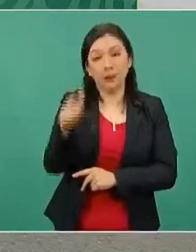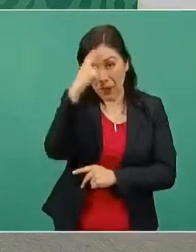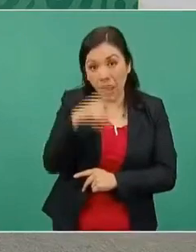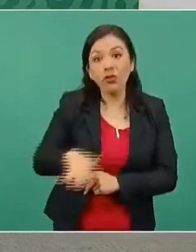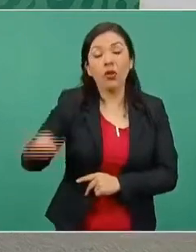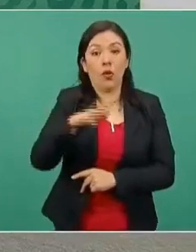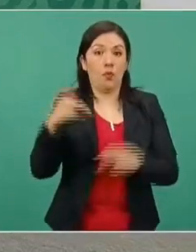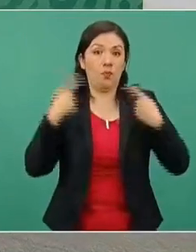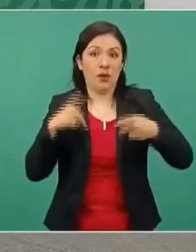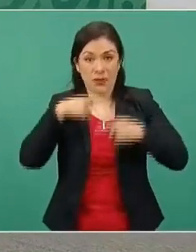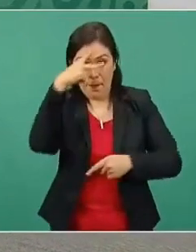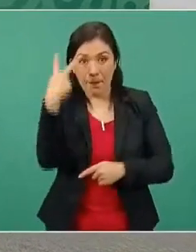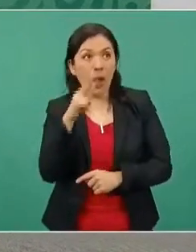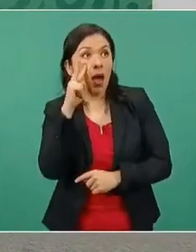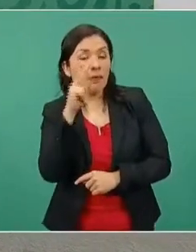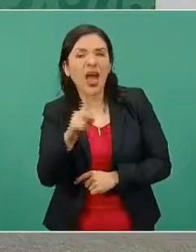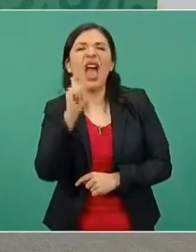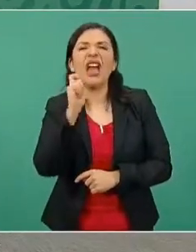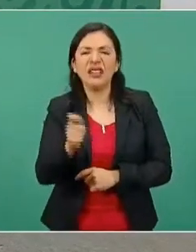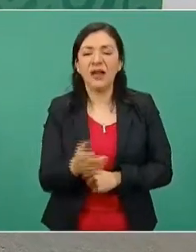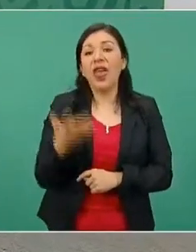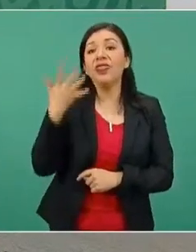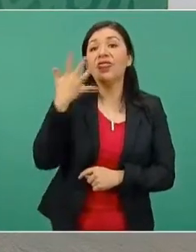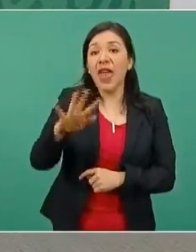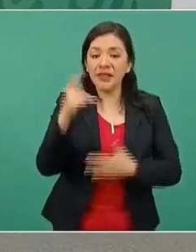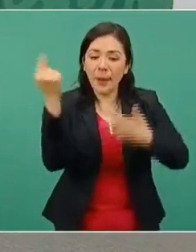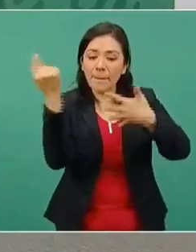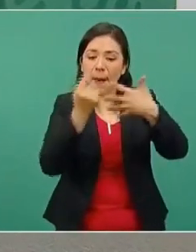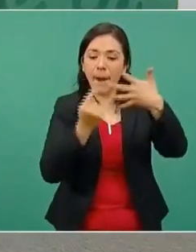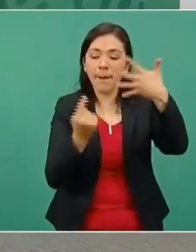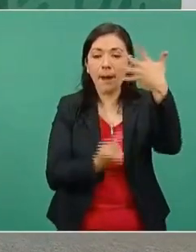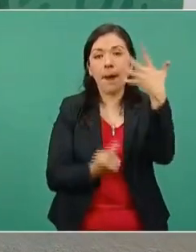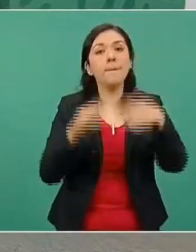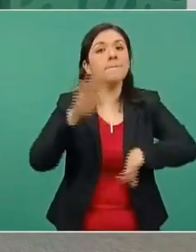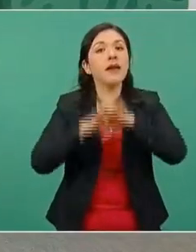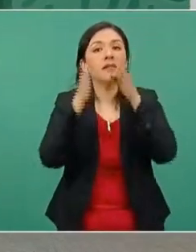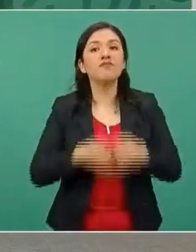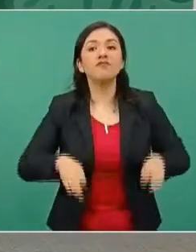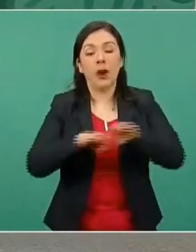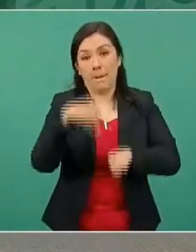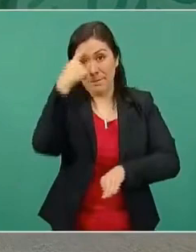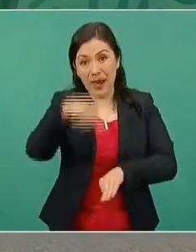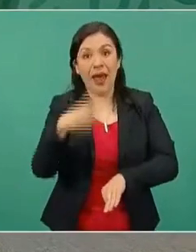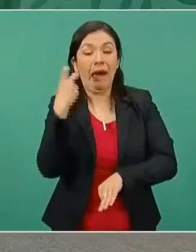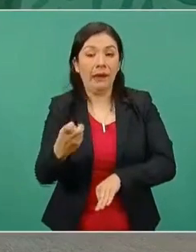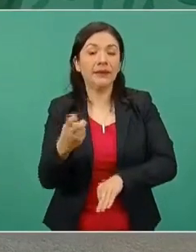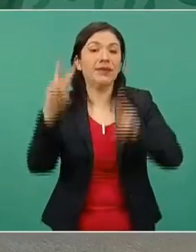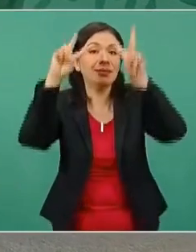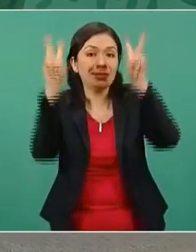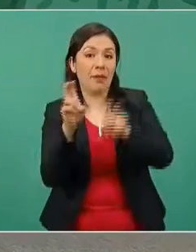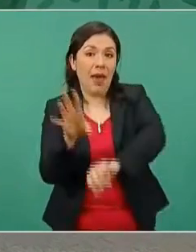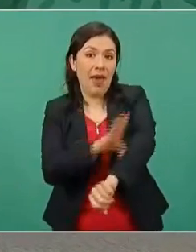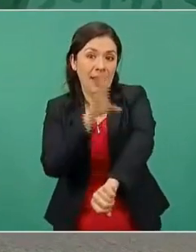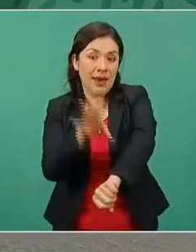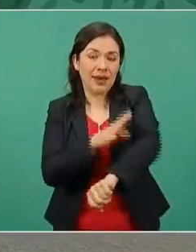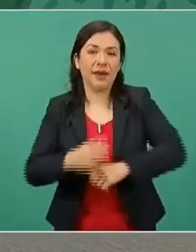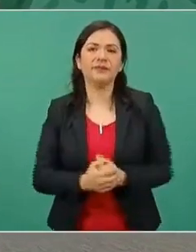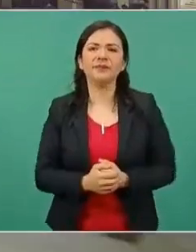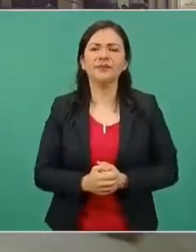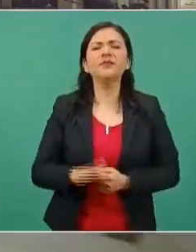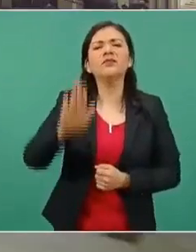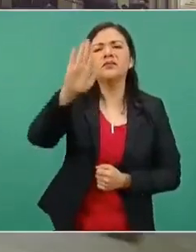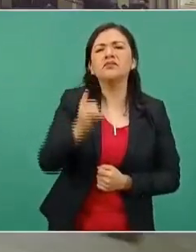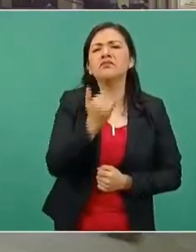10 puntos básicos para la transformación del sector energético. Y Dos